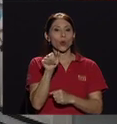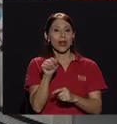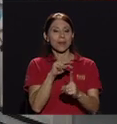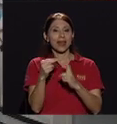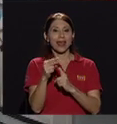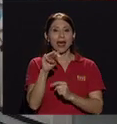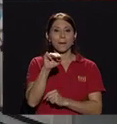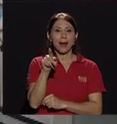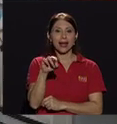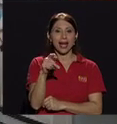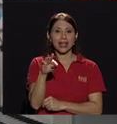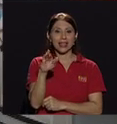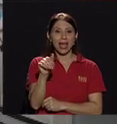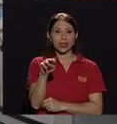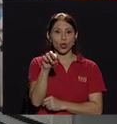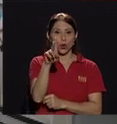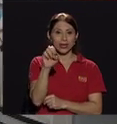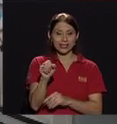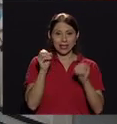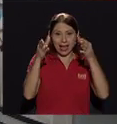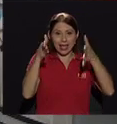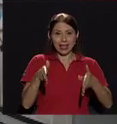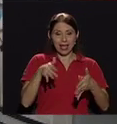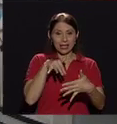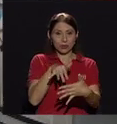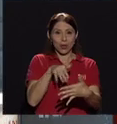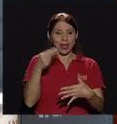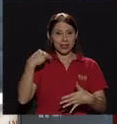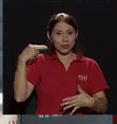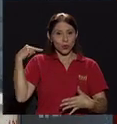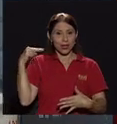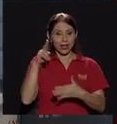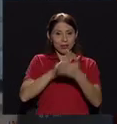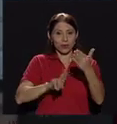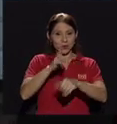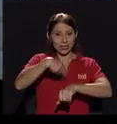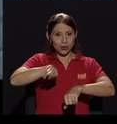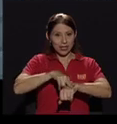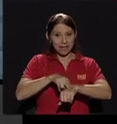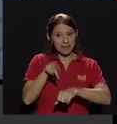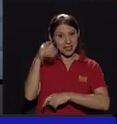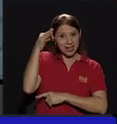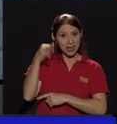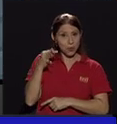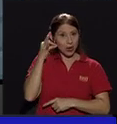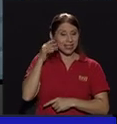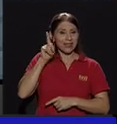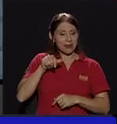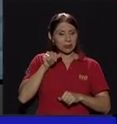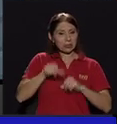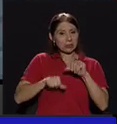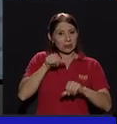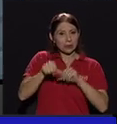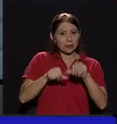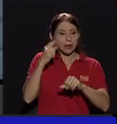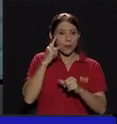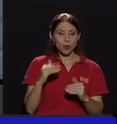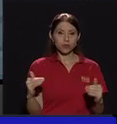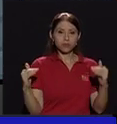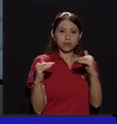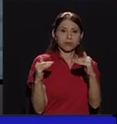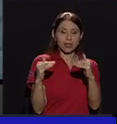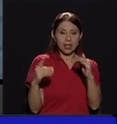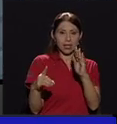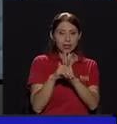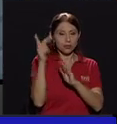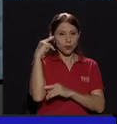Margarita Torres, académica de la Escuela de Historia de la Universidad Nacional, quien considera que las mujeres debemos seguir luchando por la igualdad